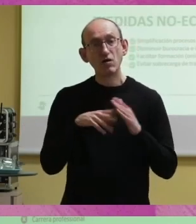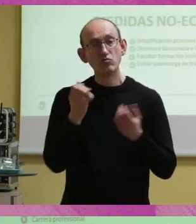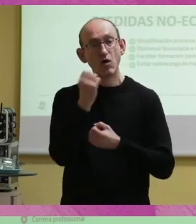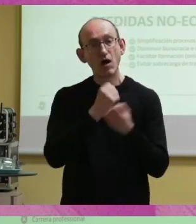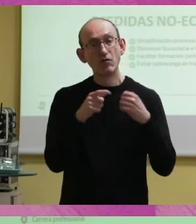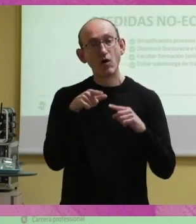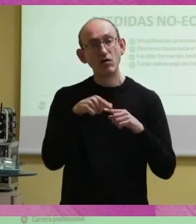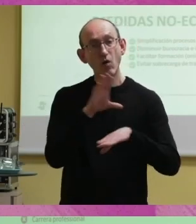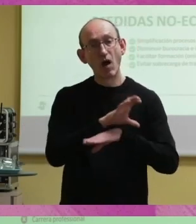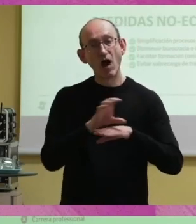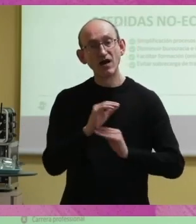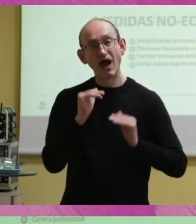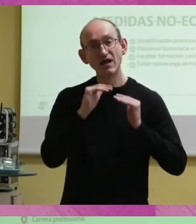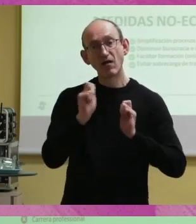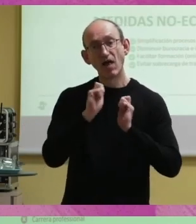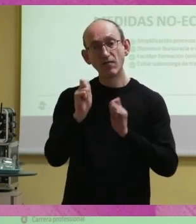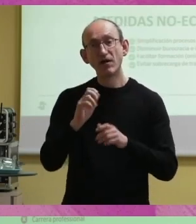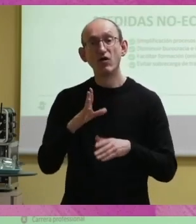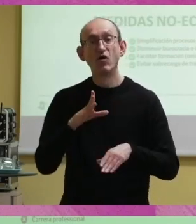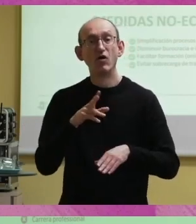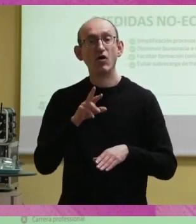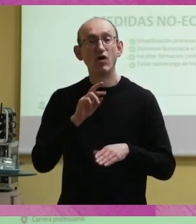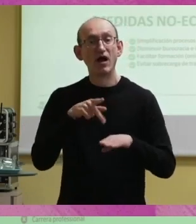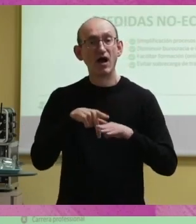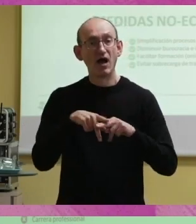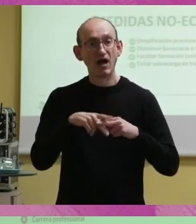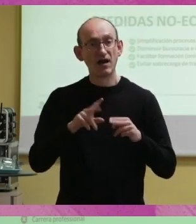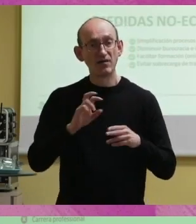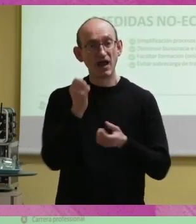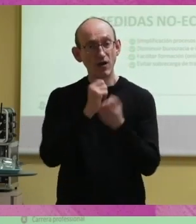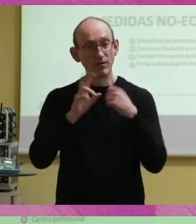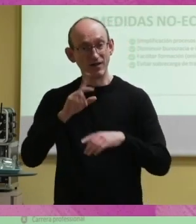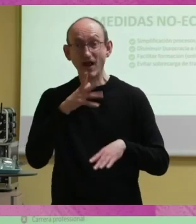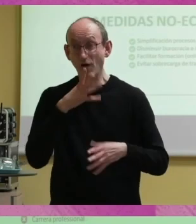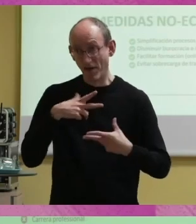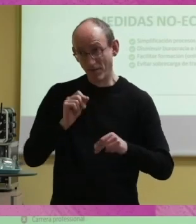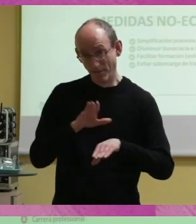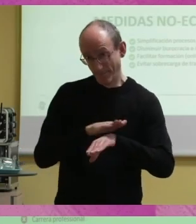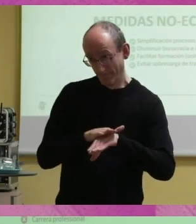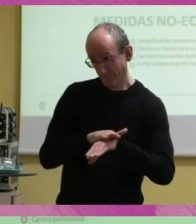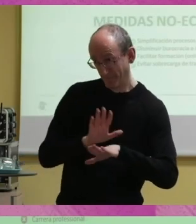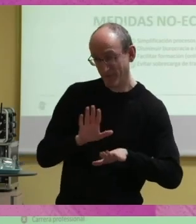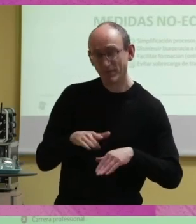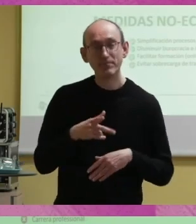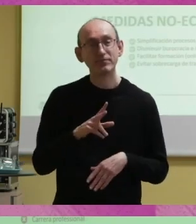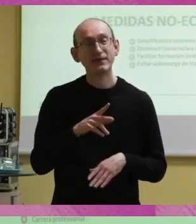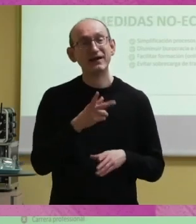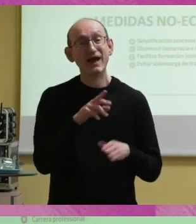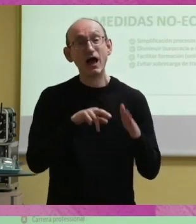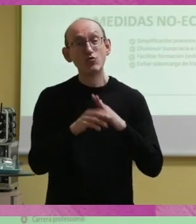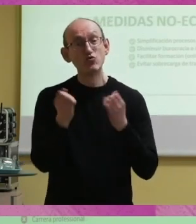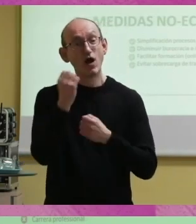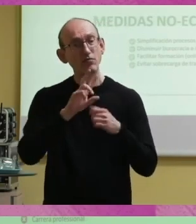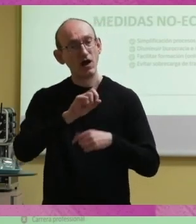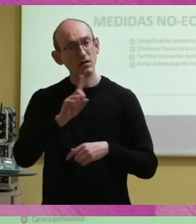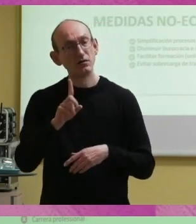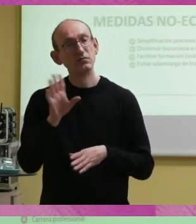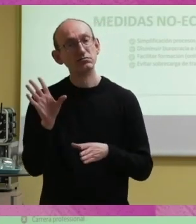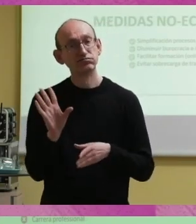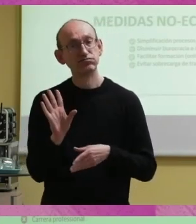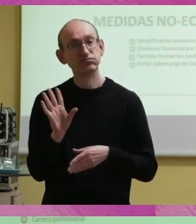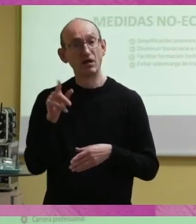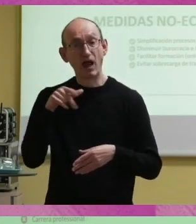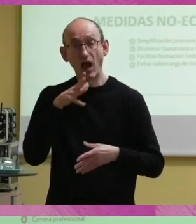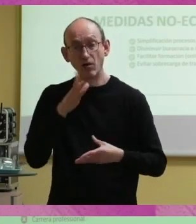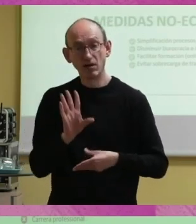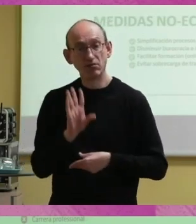facilitar toda esta carrera, pero luego otras no económicas. Y ya termino con esto, Marta, perdona, Otras no económicas, que por lo tanto se pueden implementar ya a día